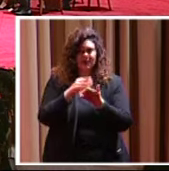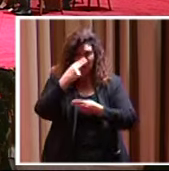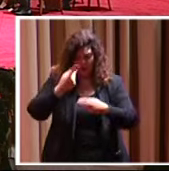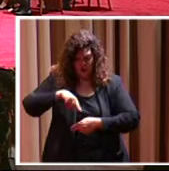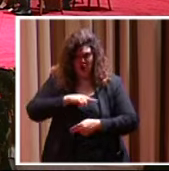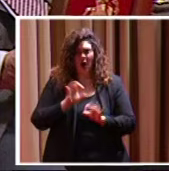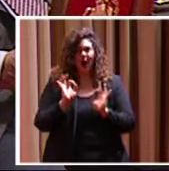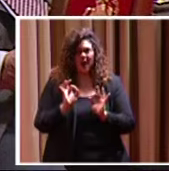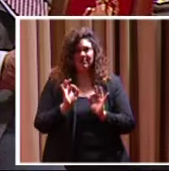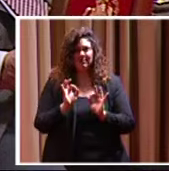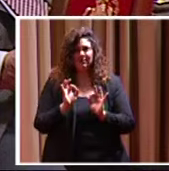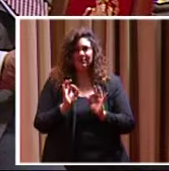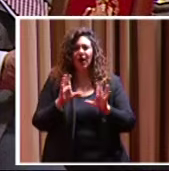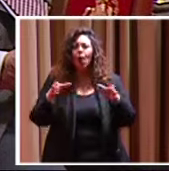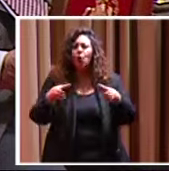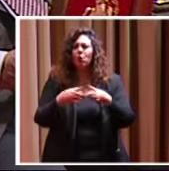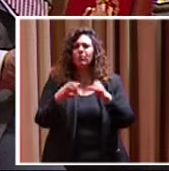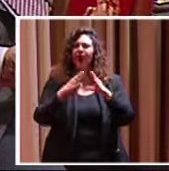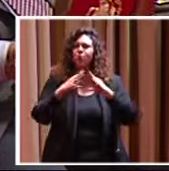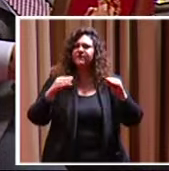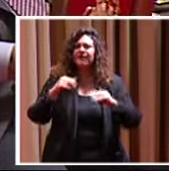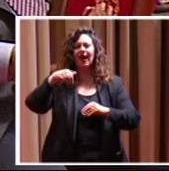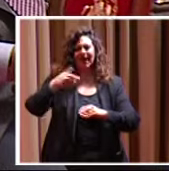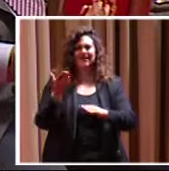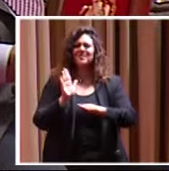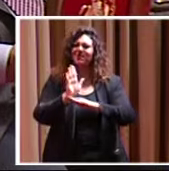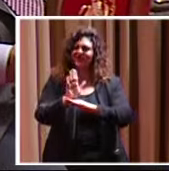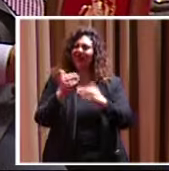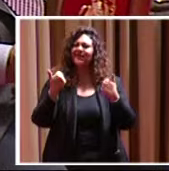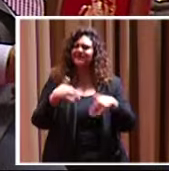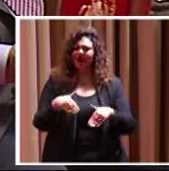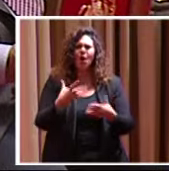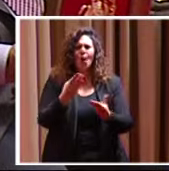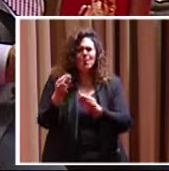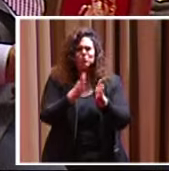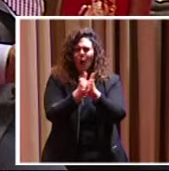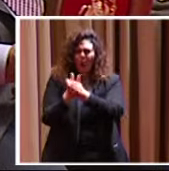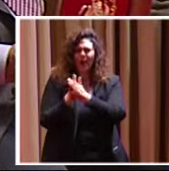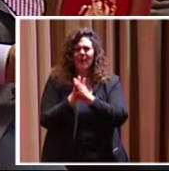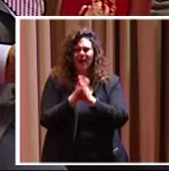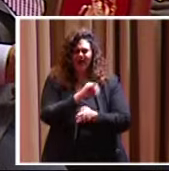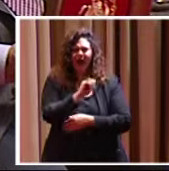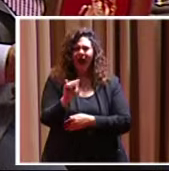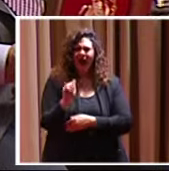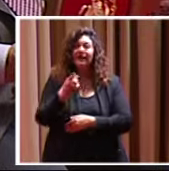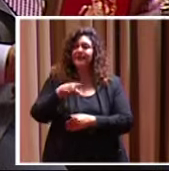somos. Una comunidad universitaria aquí representada por muchos compañeros, por